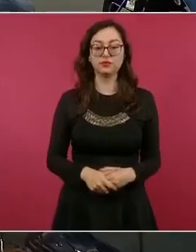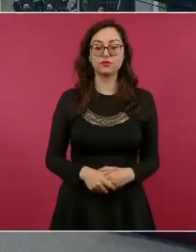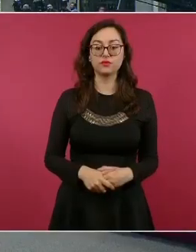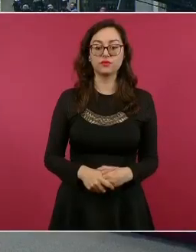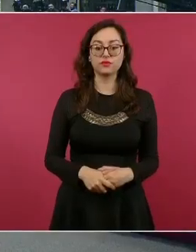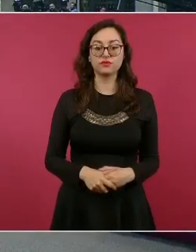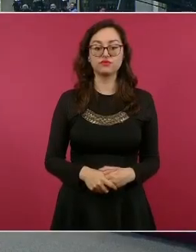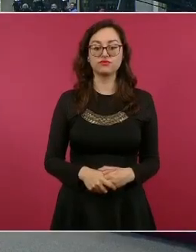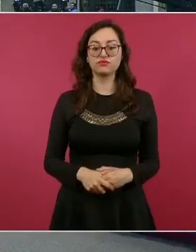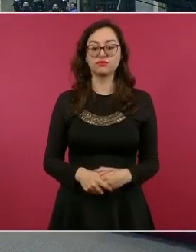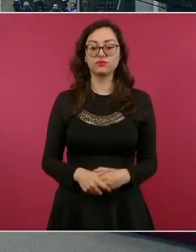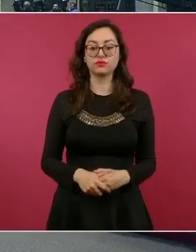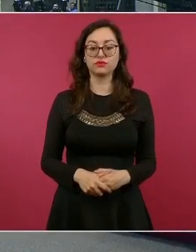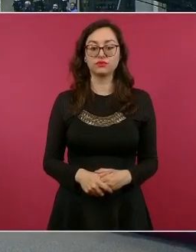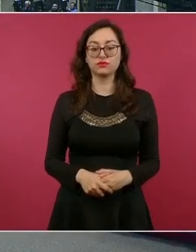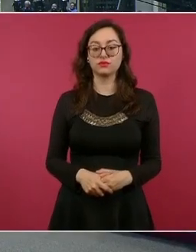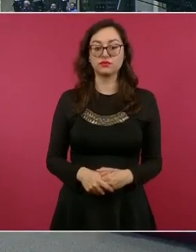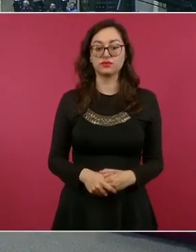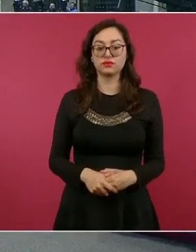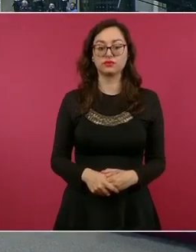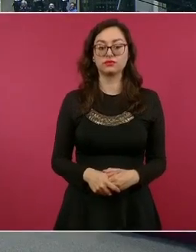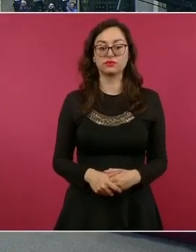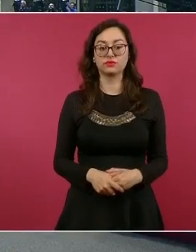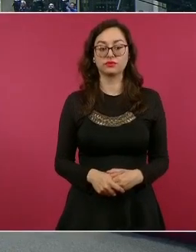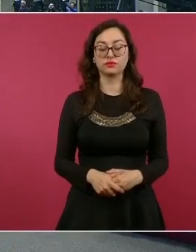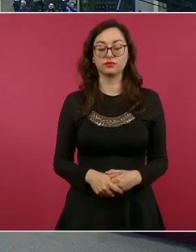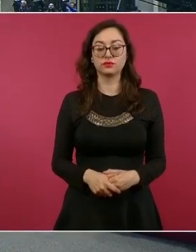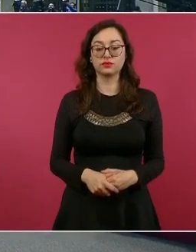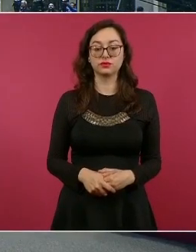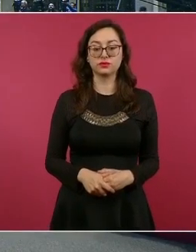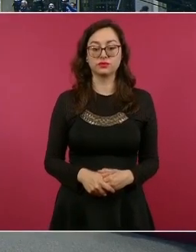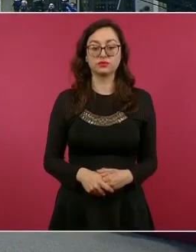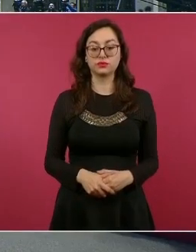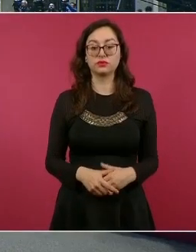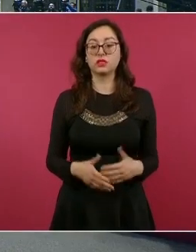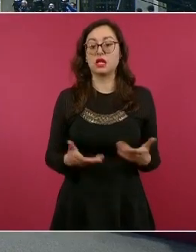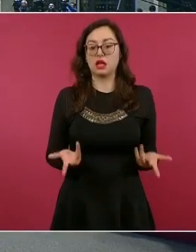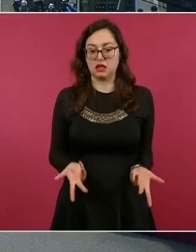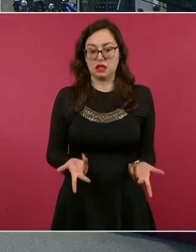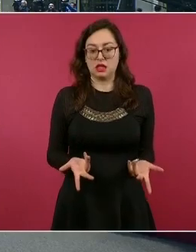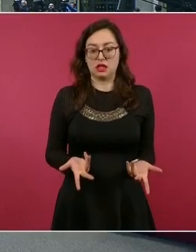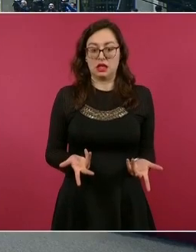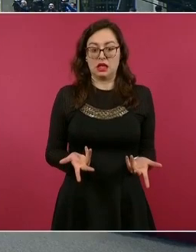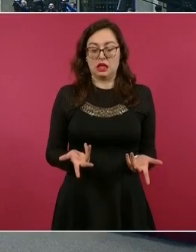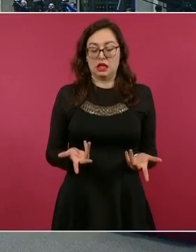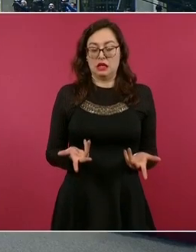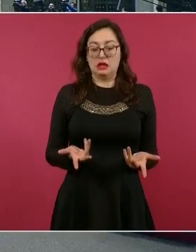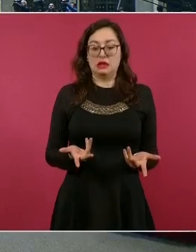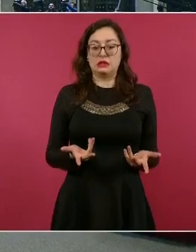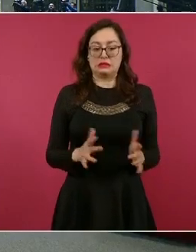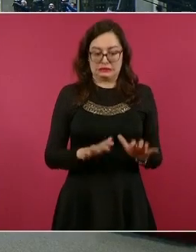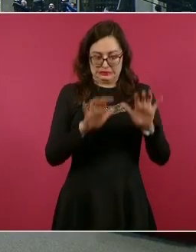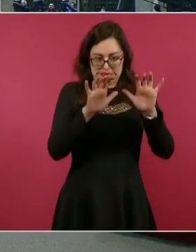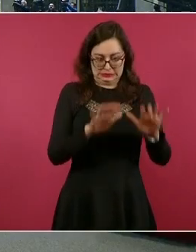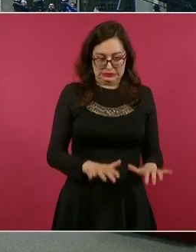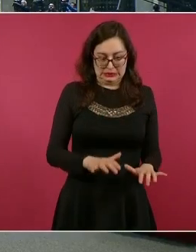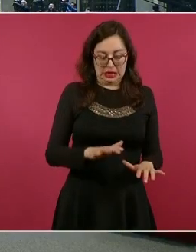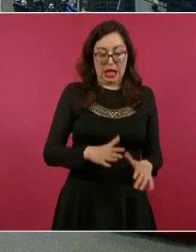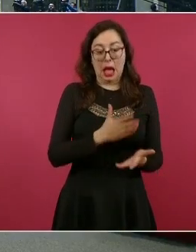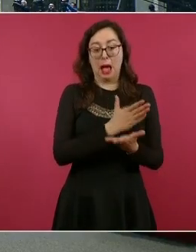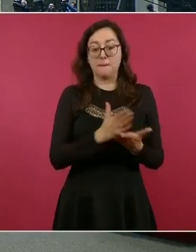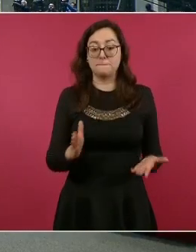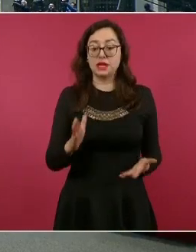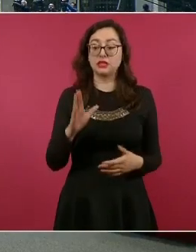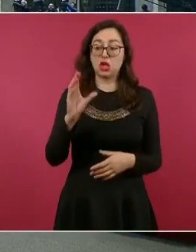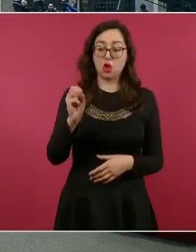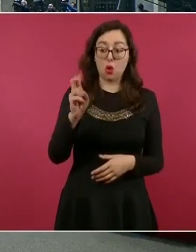embajada, ¿cuándo mandará la carta a la ONU para que condene esta intervención a la embajada mexicana en Ecuador?